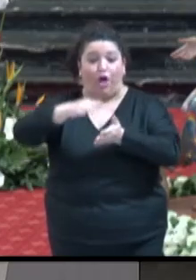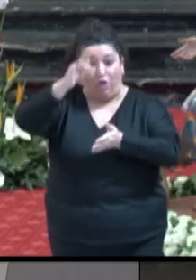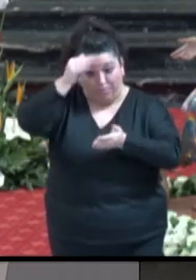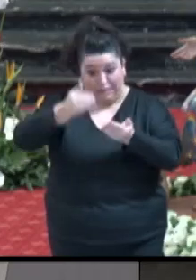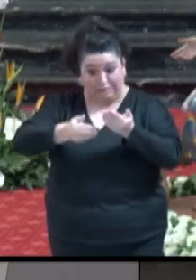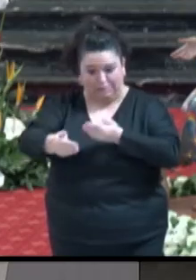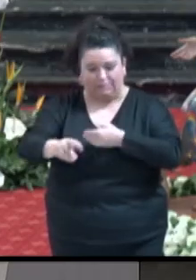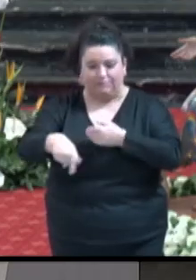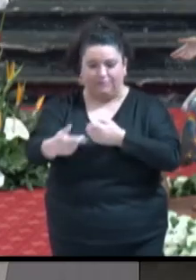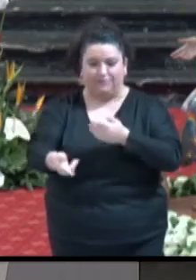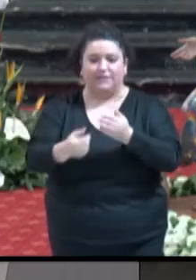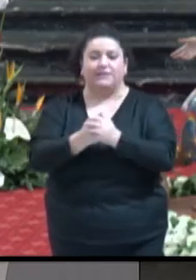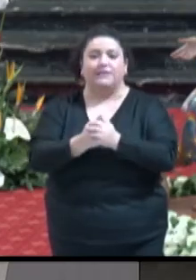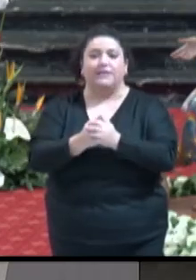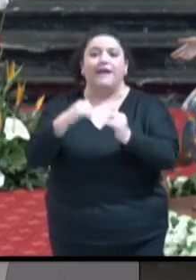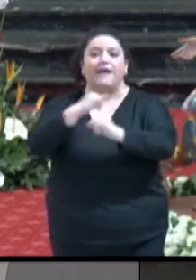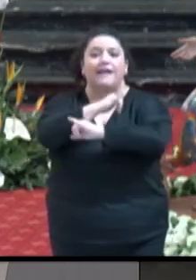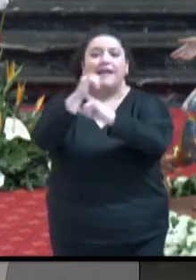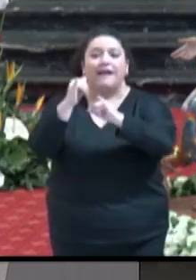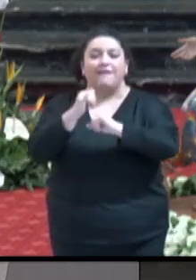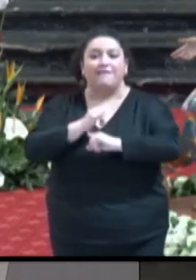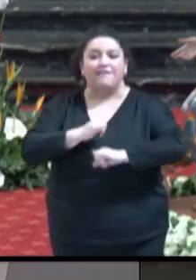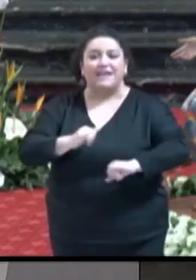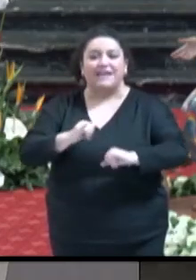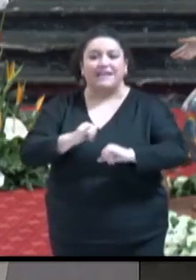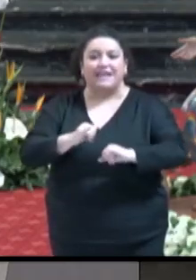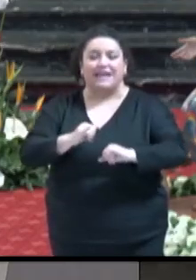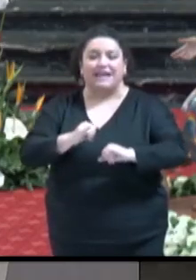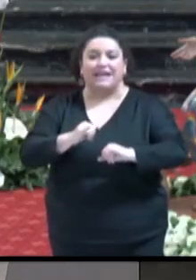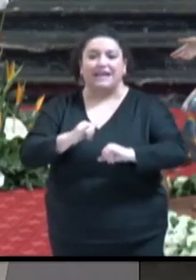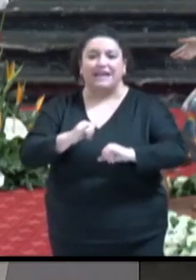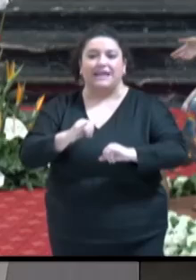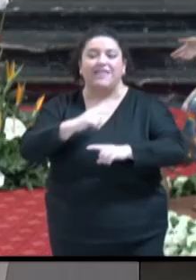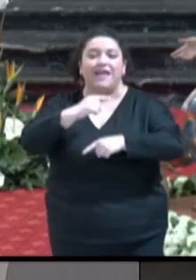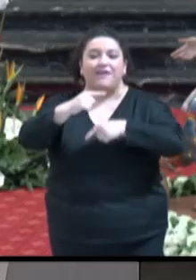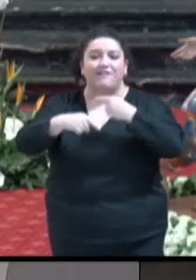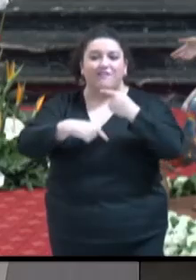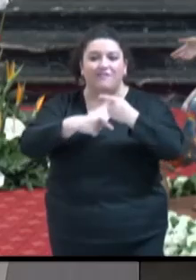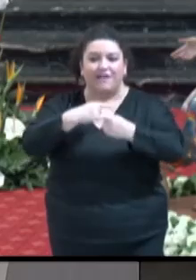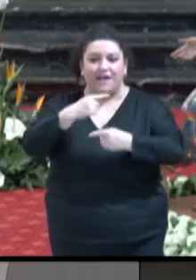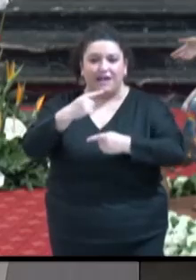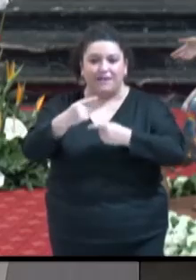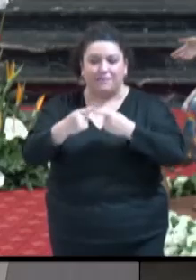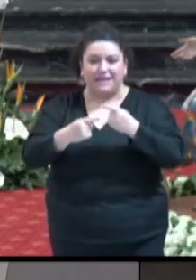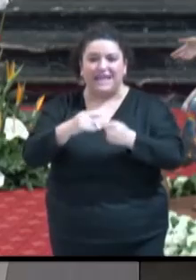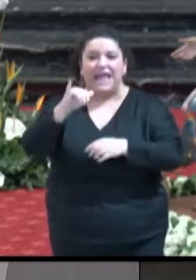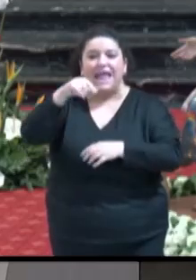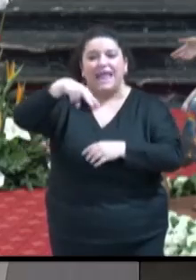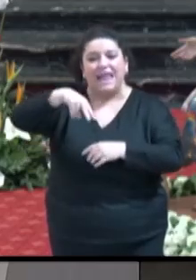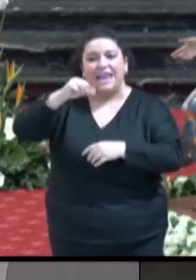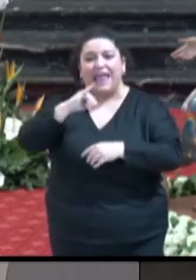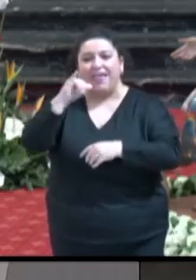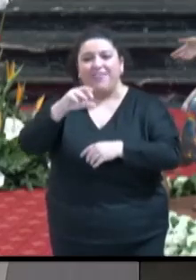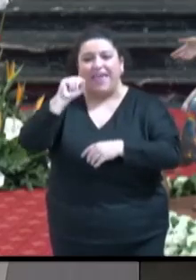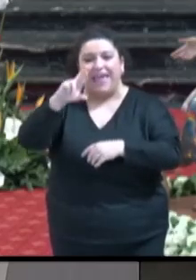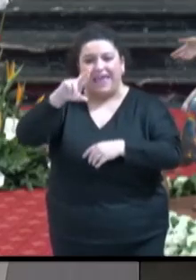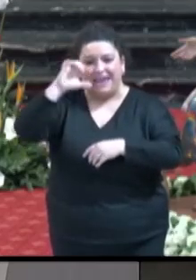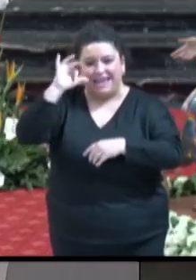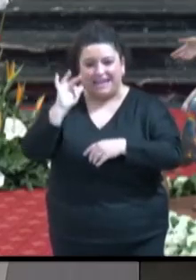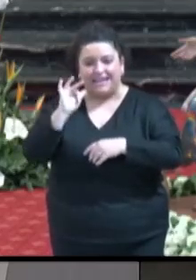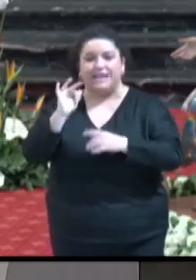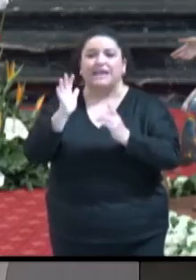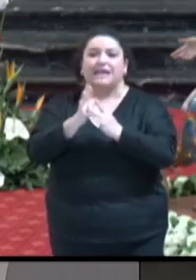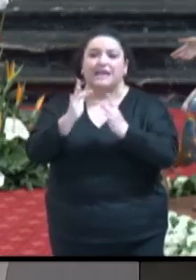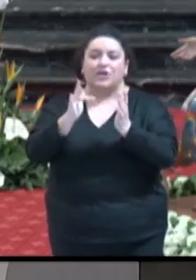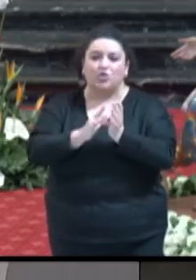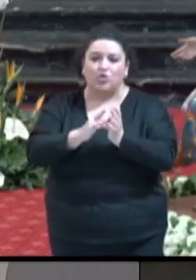mediante la fiesta de la sagrada familia de Nazaret Jesús María